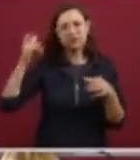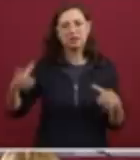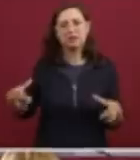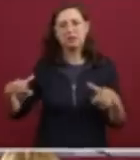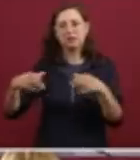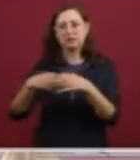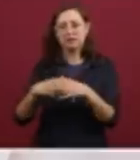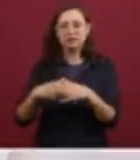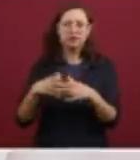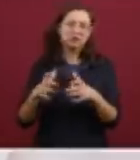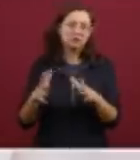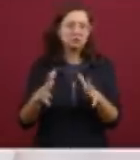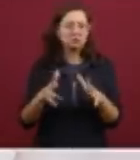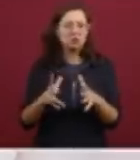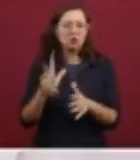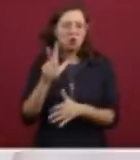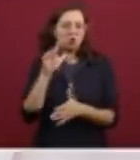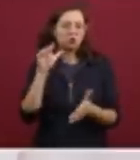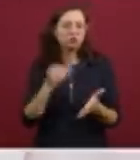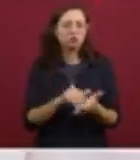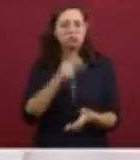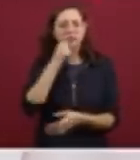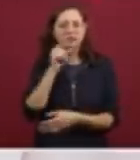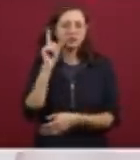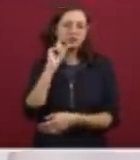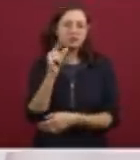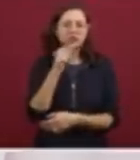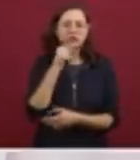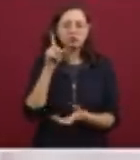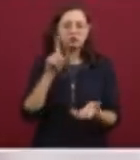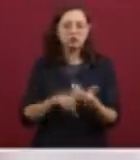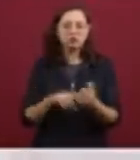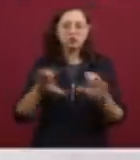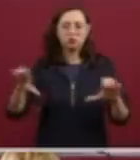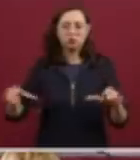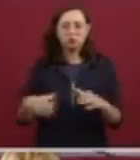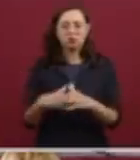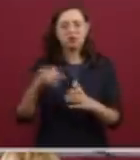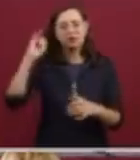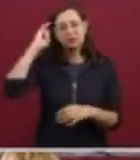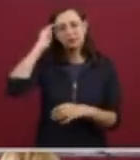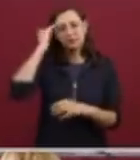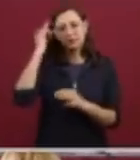oscila entre 8.000 niños y niñas de población indígena. ¿Es cuánto?